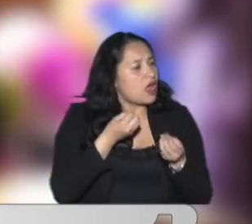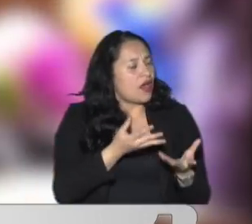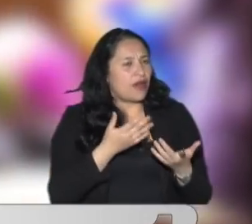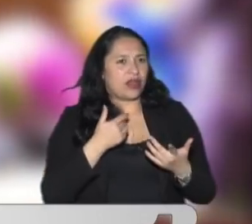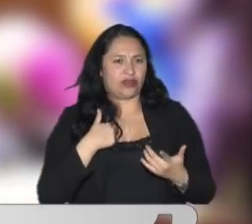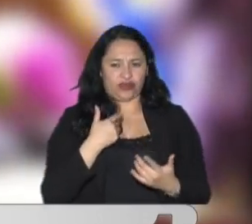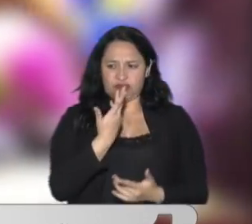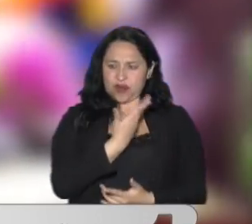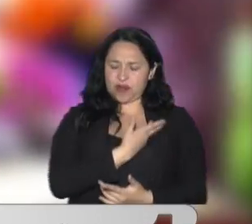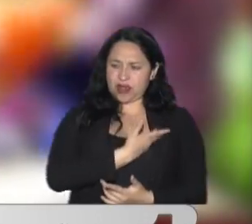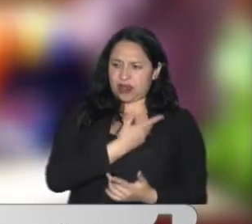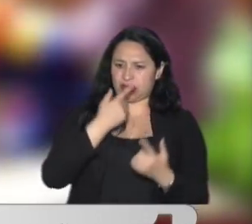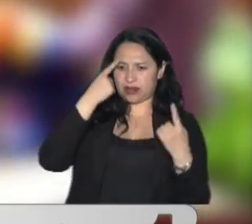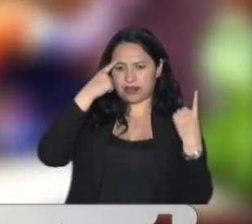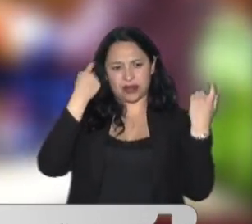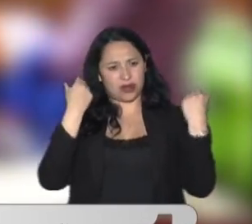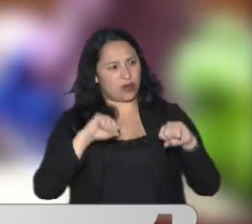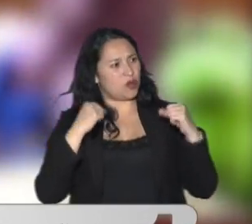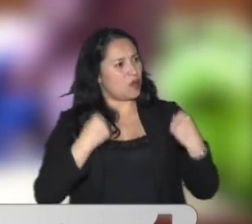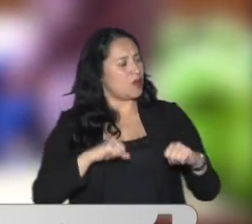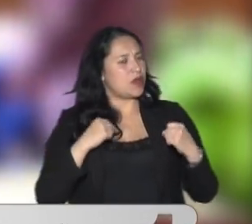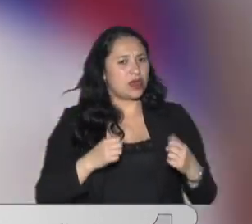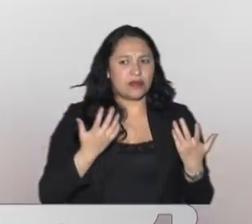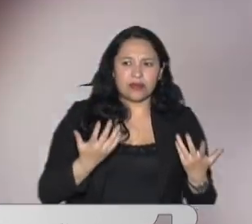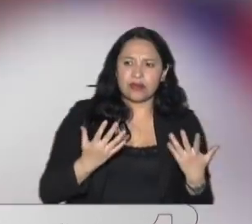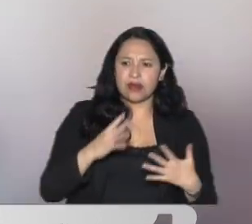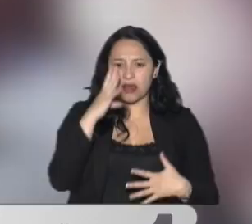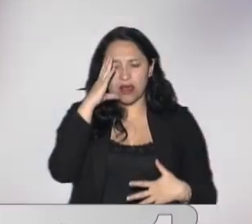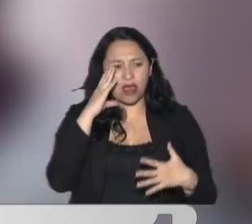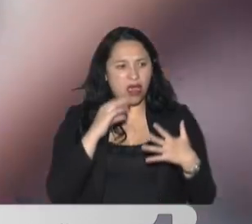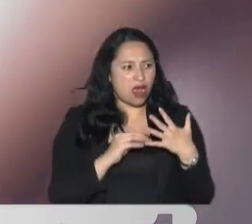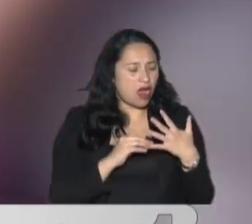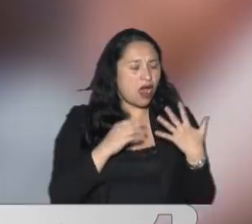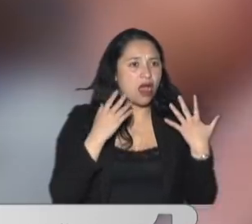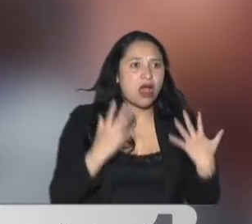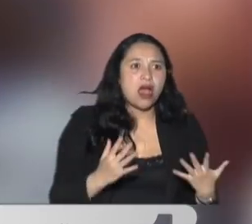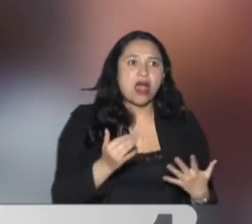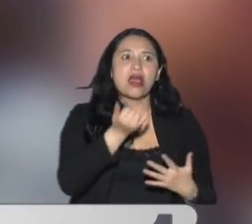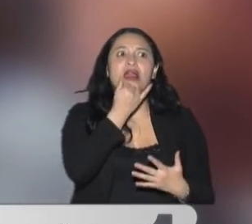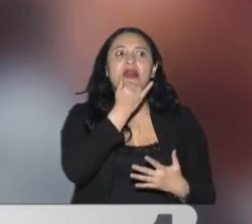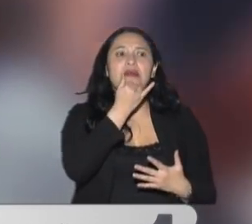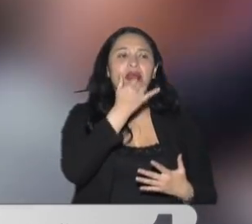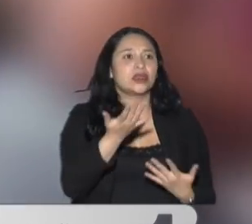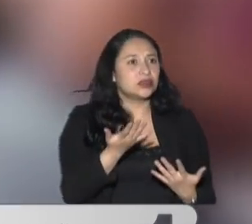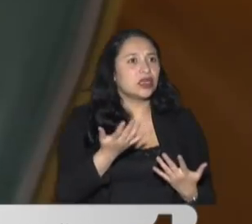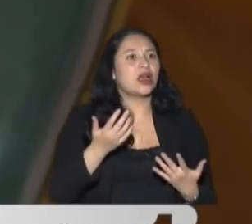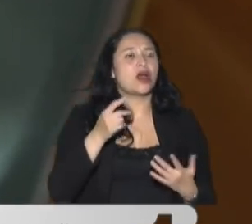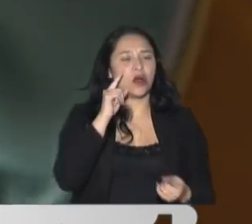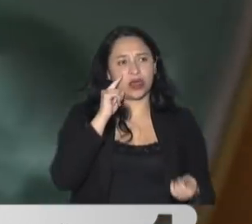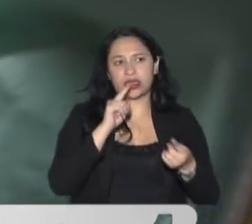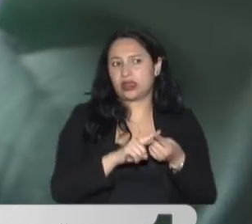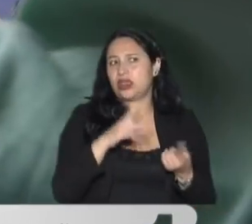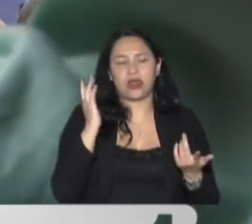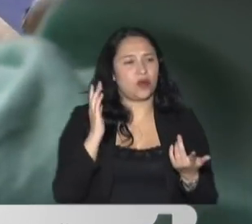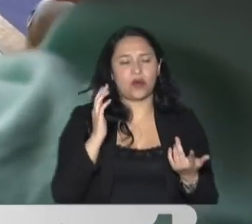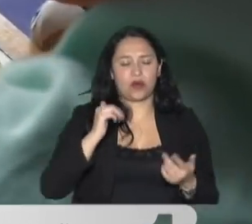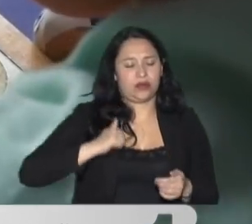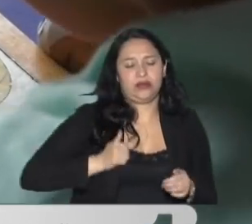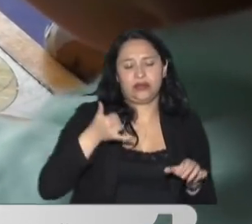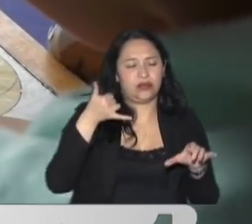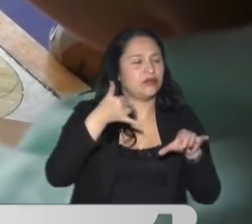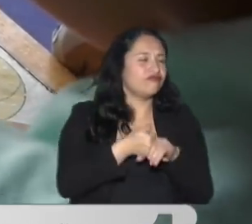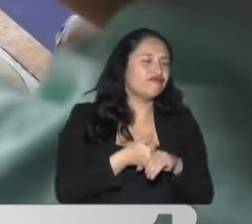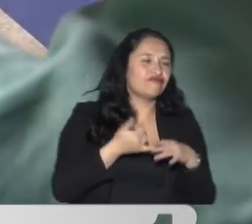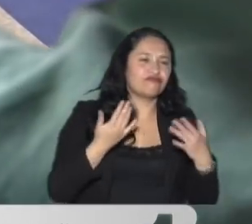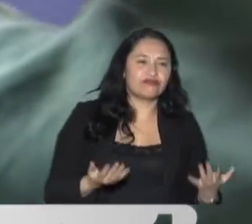a sacar conclusiones y era que estaban era como acechándolo con la intención de abusar de